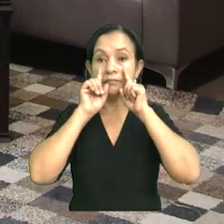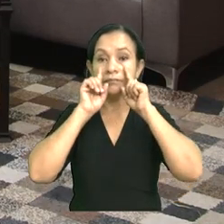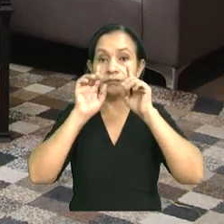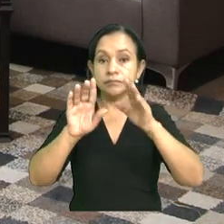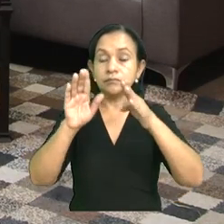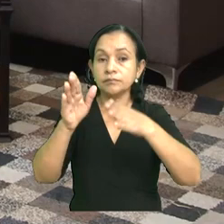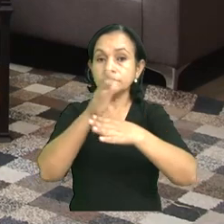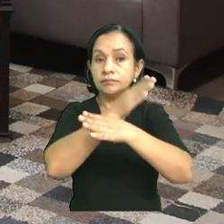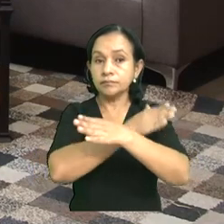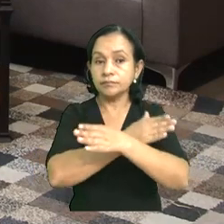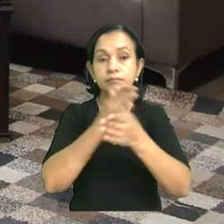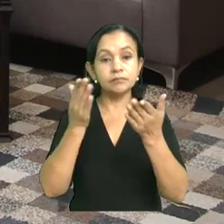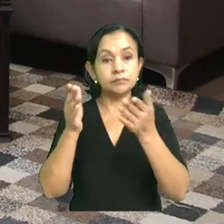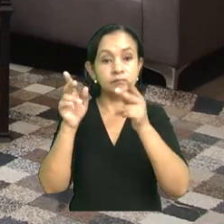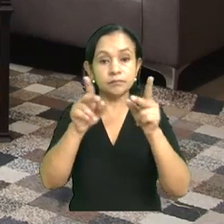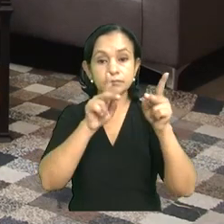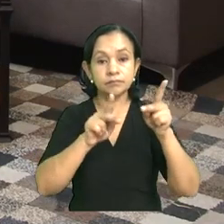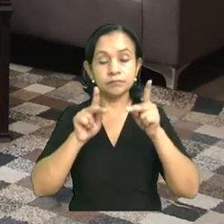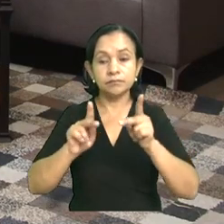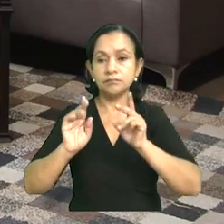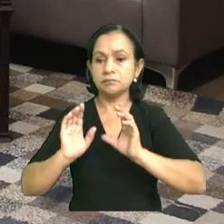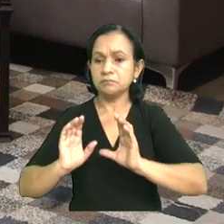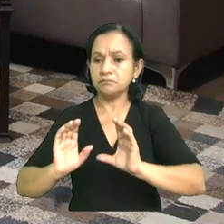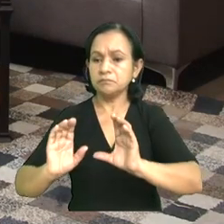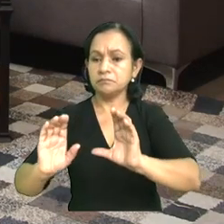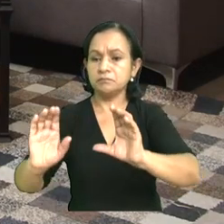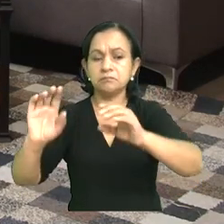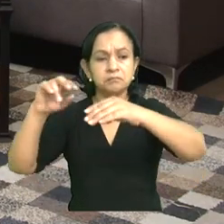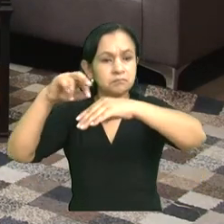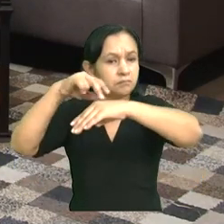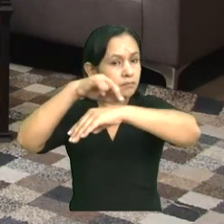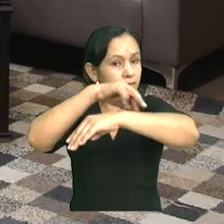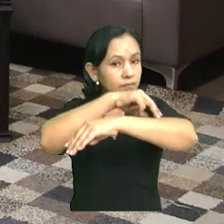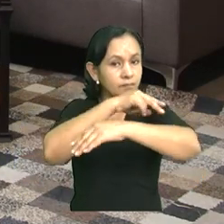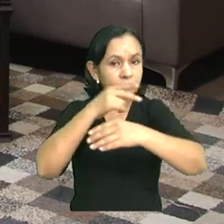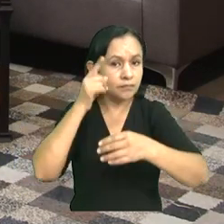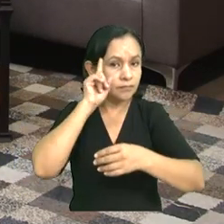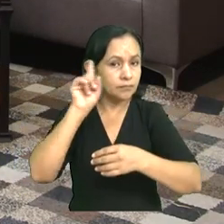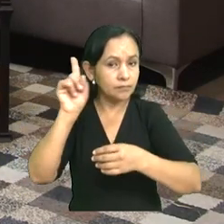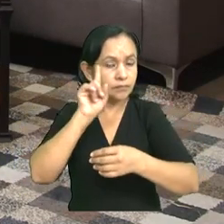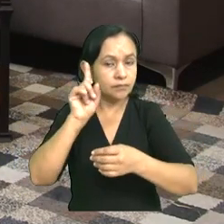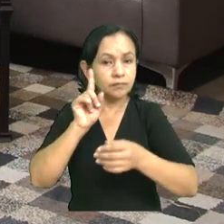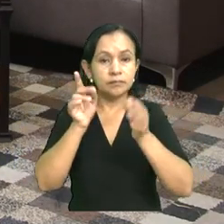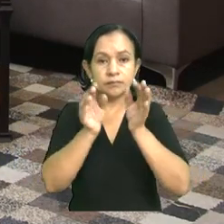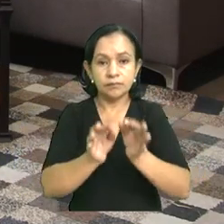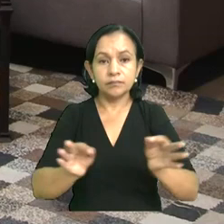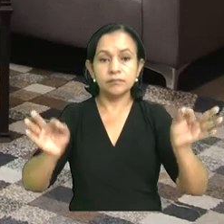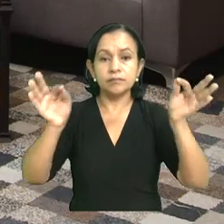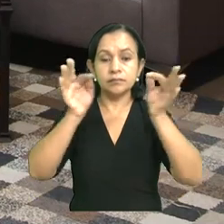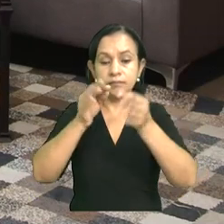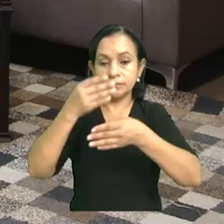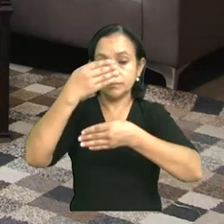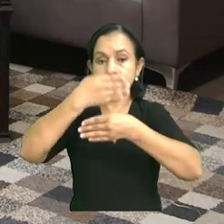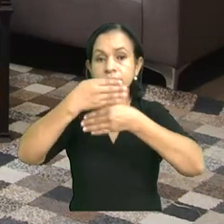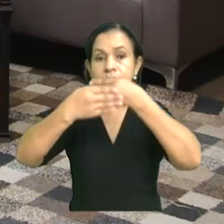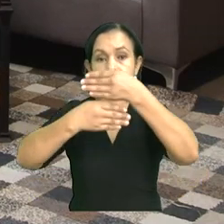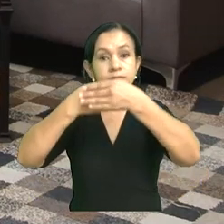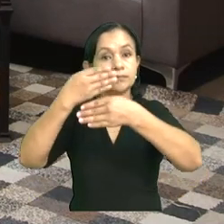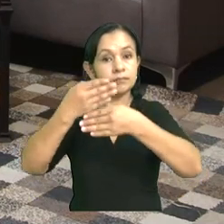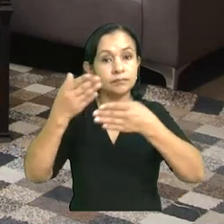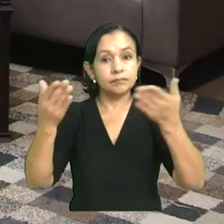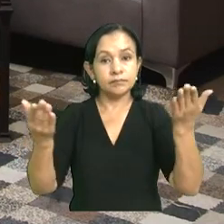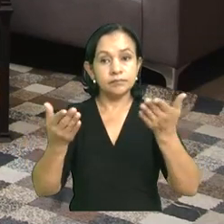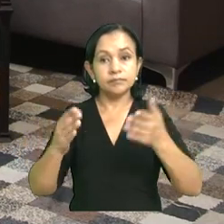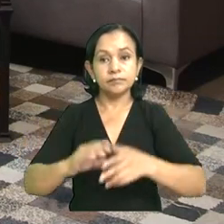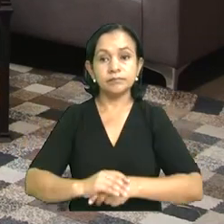repente la población ve una calle, ve un puente, pero eso cumple dos funciones. En principio, el acceso, pero también la mitigación y adaptación,